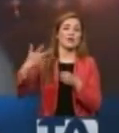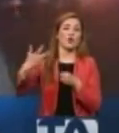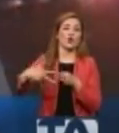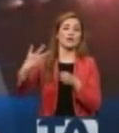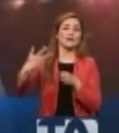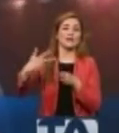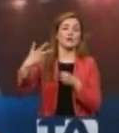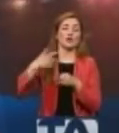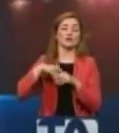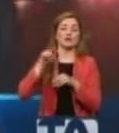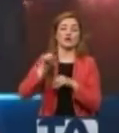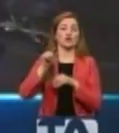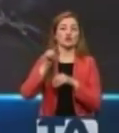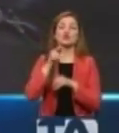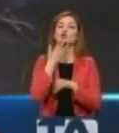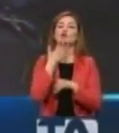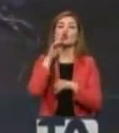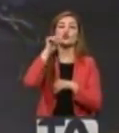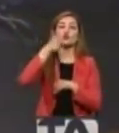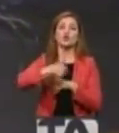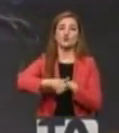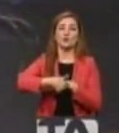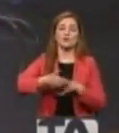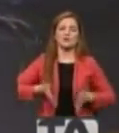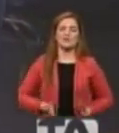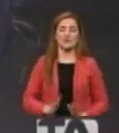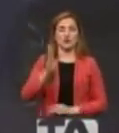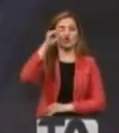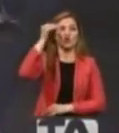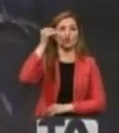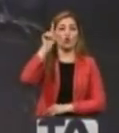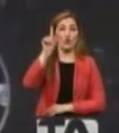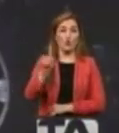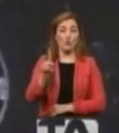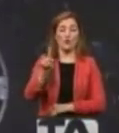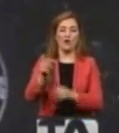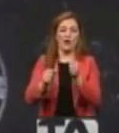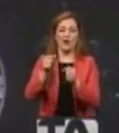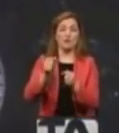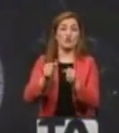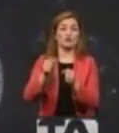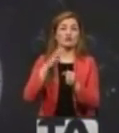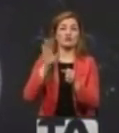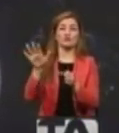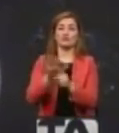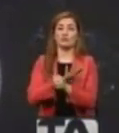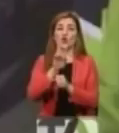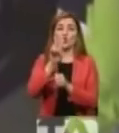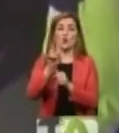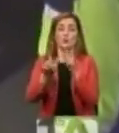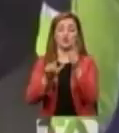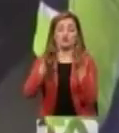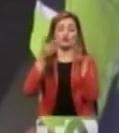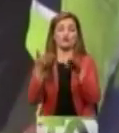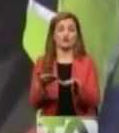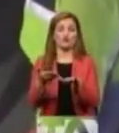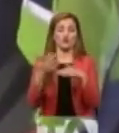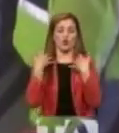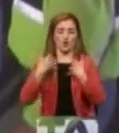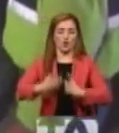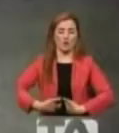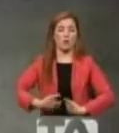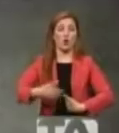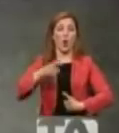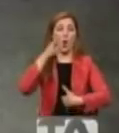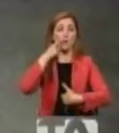azul, oriundos de esta ciudad de Riobamba. Uno de los tres vehículos quedó totalmente destruido. Dentro de él, dos personas fallecidas y el cuerpo del chofer en la